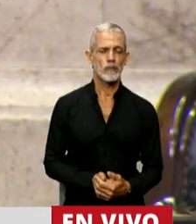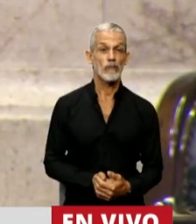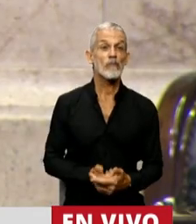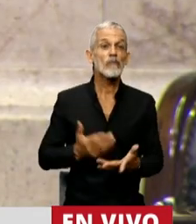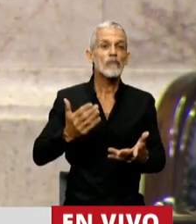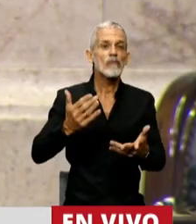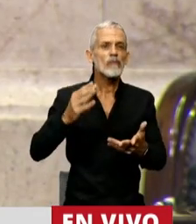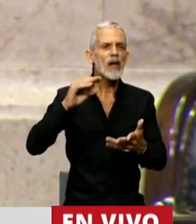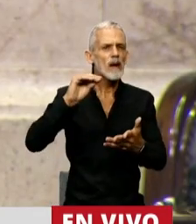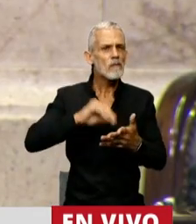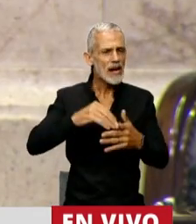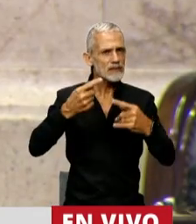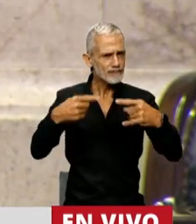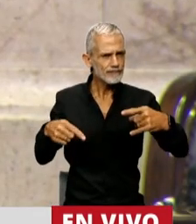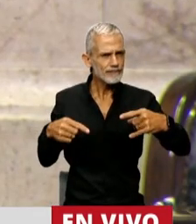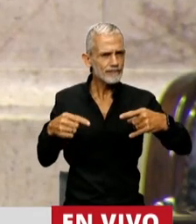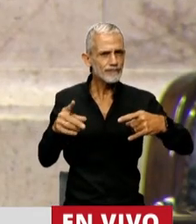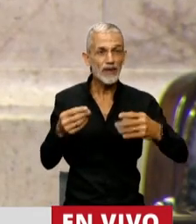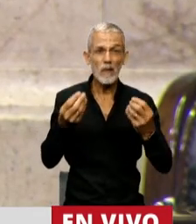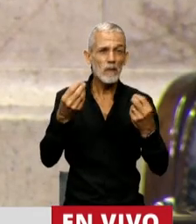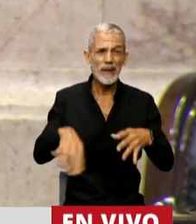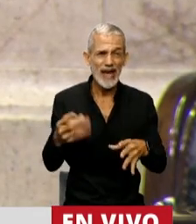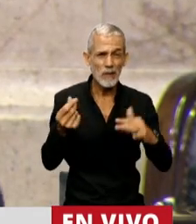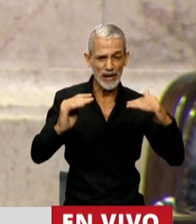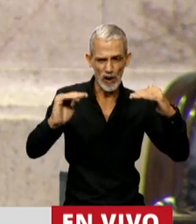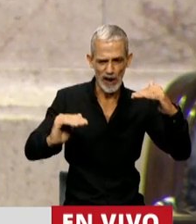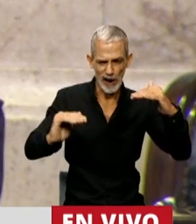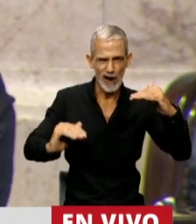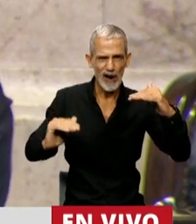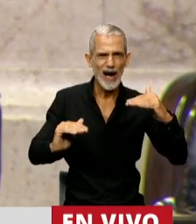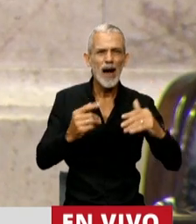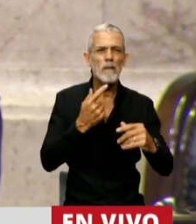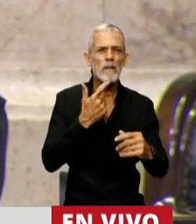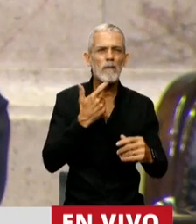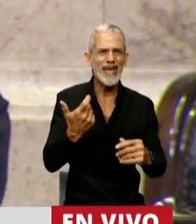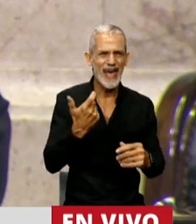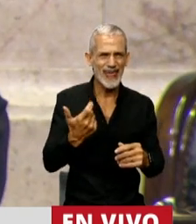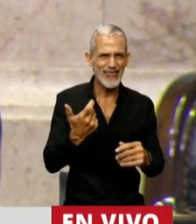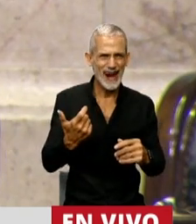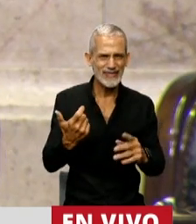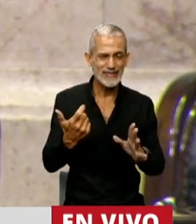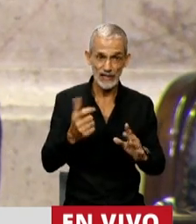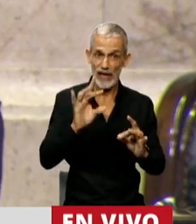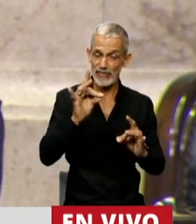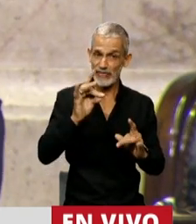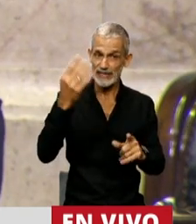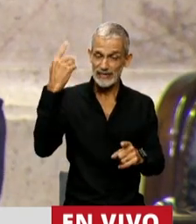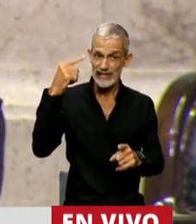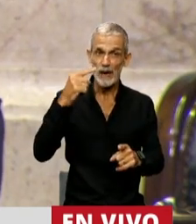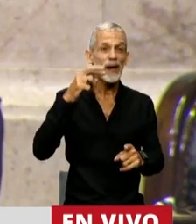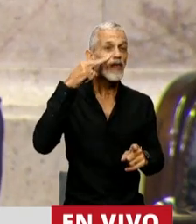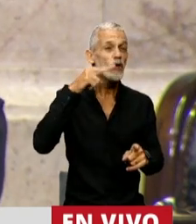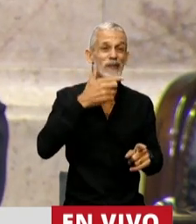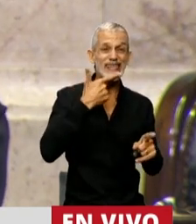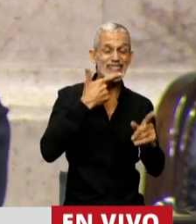otra de las cosas que ha perdido su precio señor presidente es el valor de las piedras en diciembre del